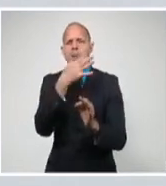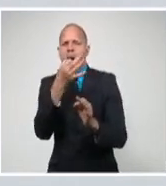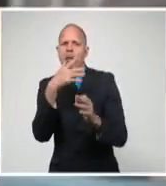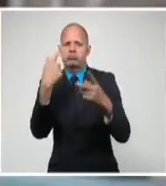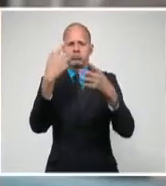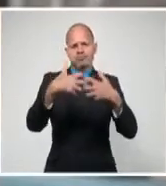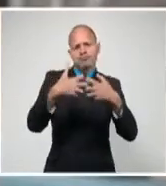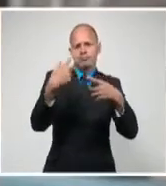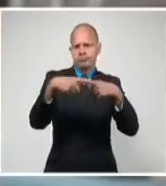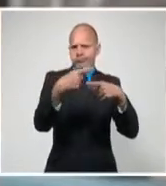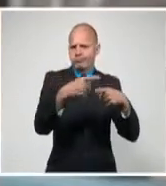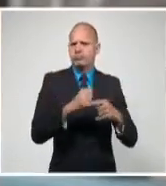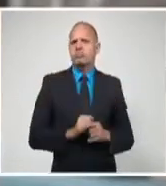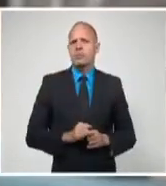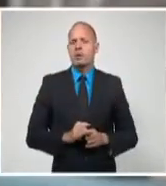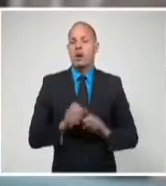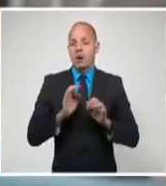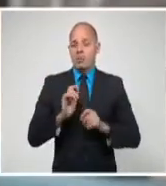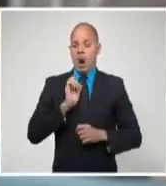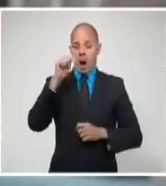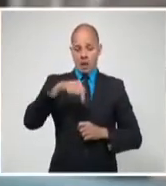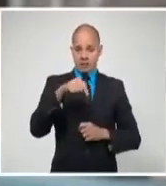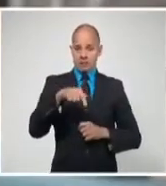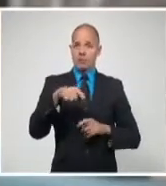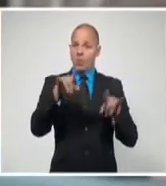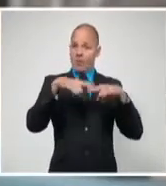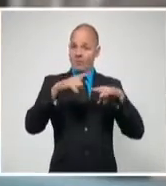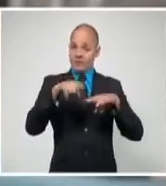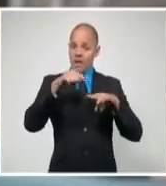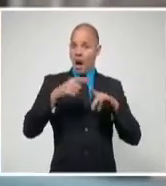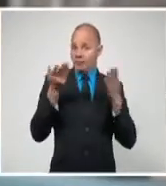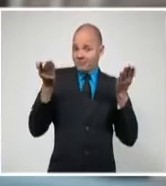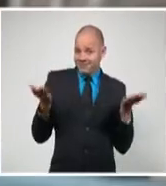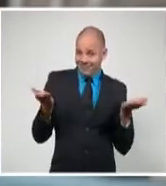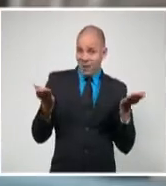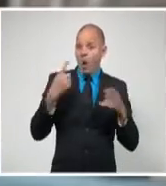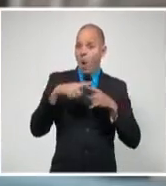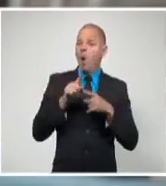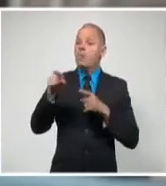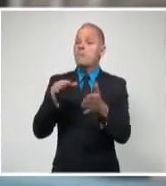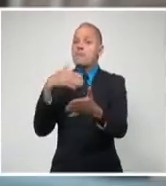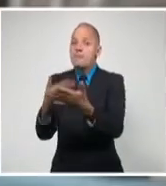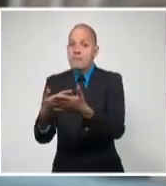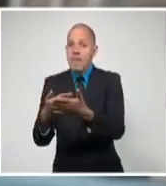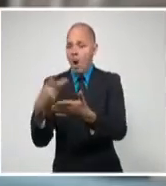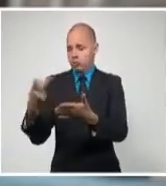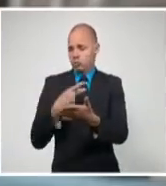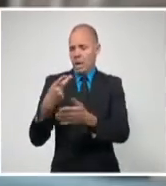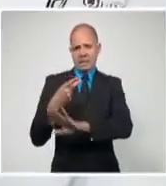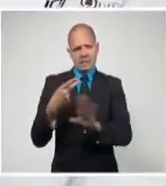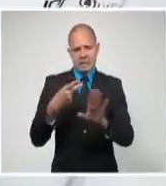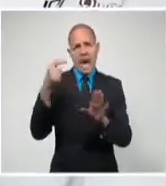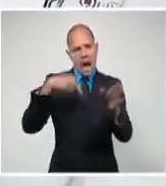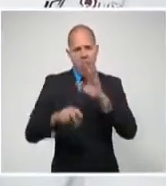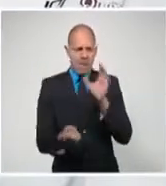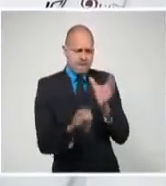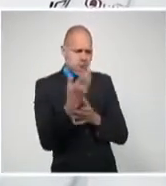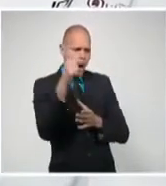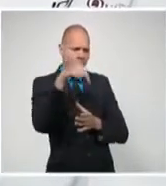realmente tienen una colaboración muy activa con nuestro grupo y ha permitido el desarrollo de un nuevo laboratorio de síntesis química en la universidad. Y en